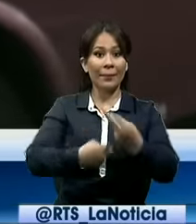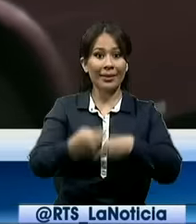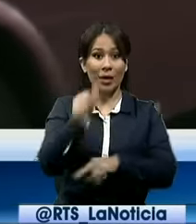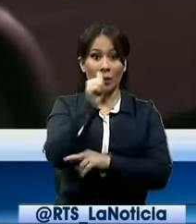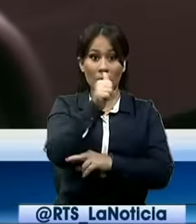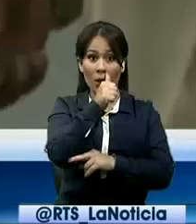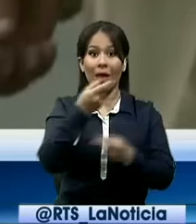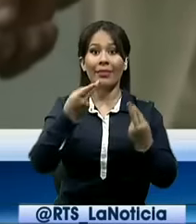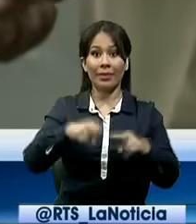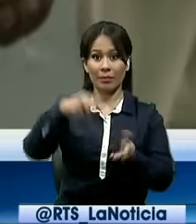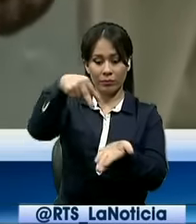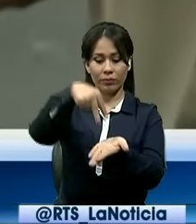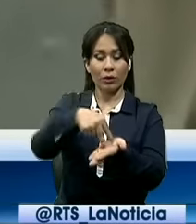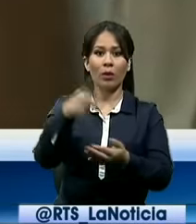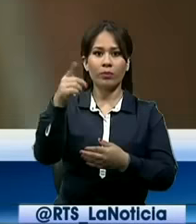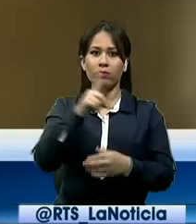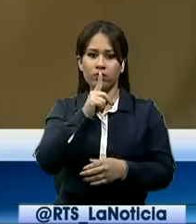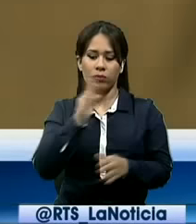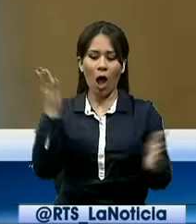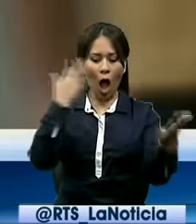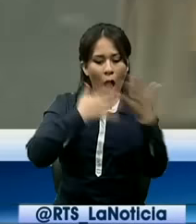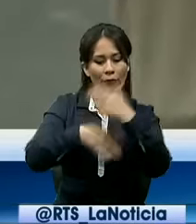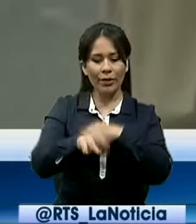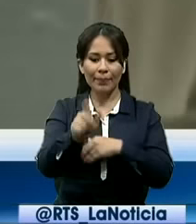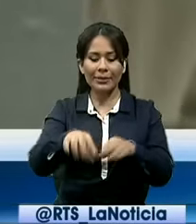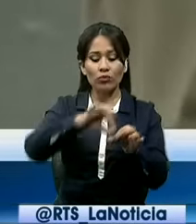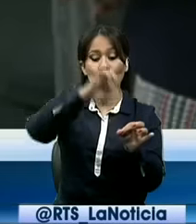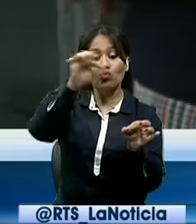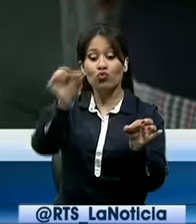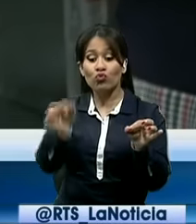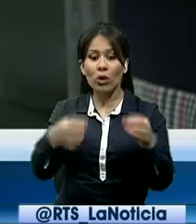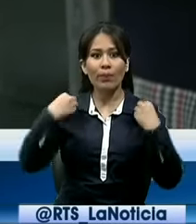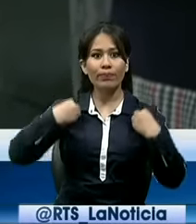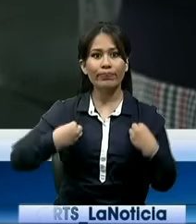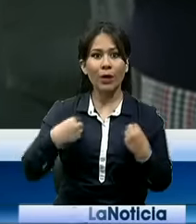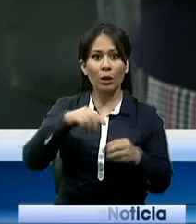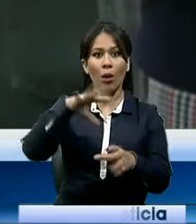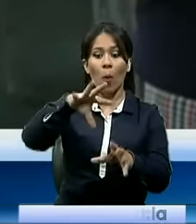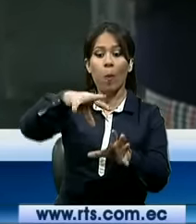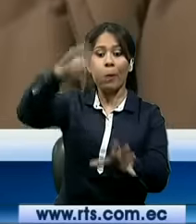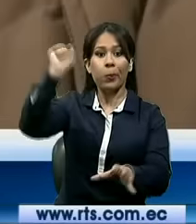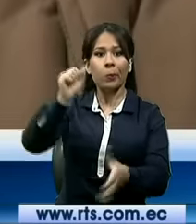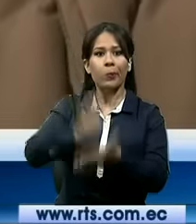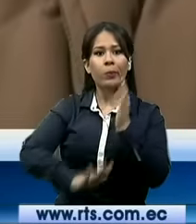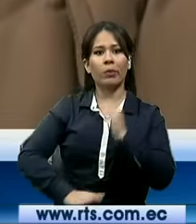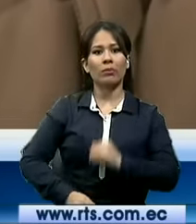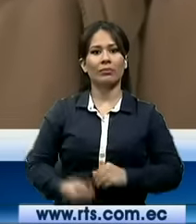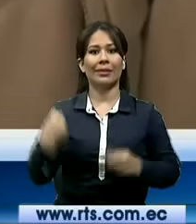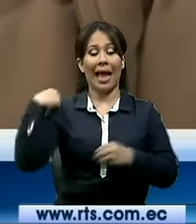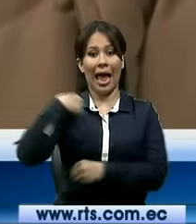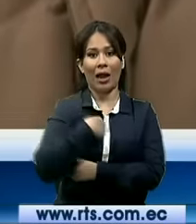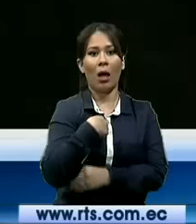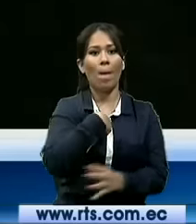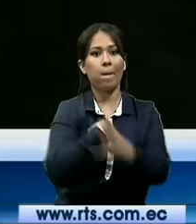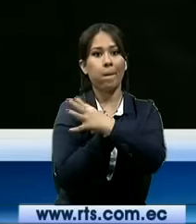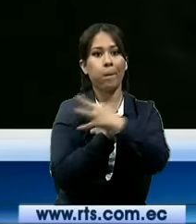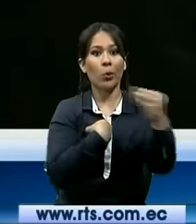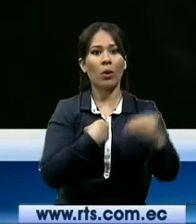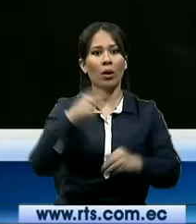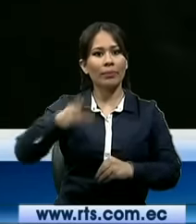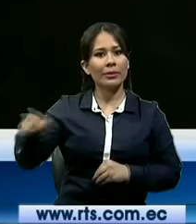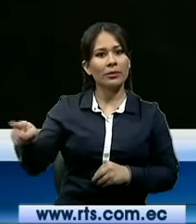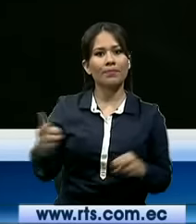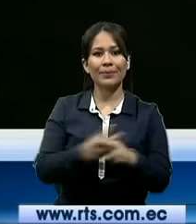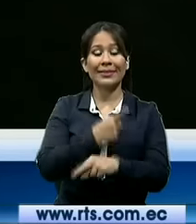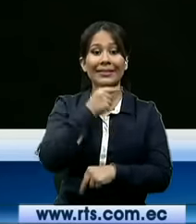paradas de buses, se confundían entre los pasajeros para abrir mochilas, meter la mano en los bolsillos, así como a las carteras y maletas. Pertenecerían a